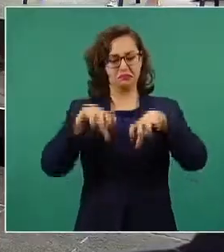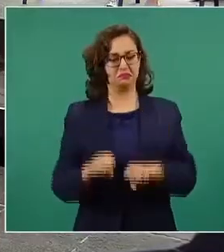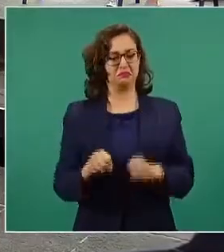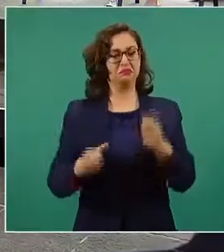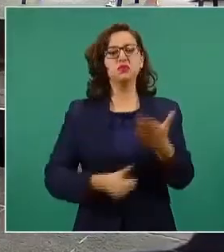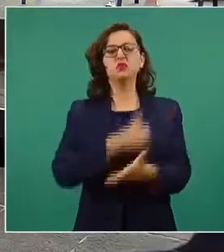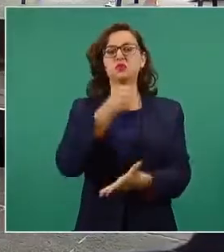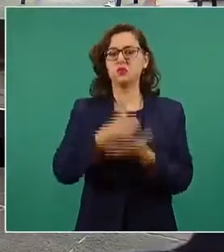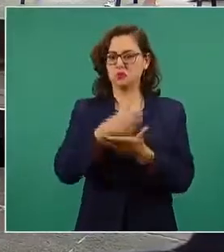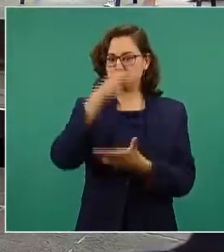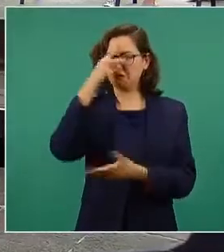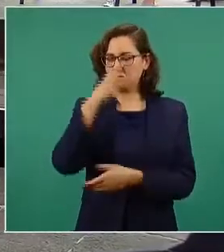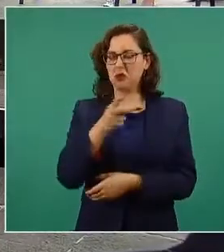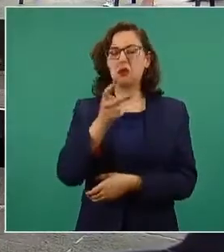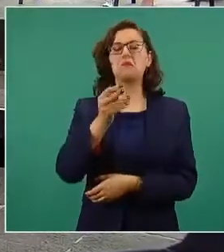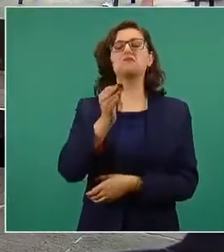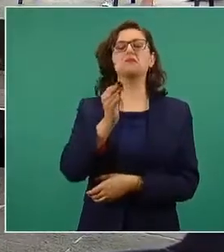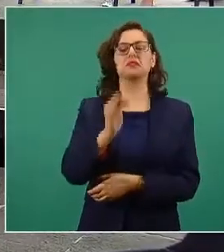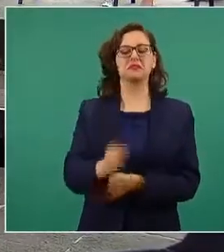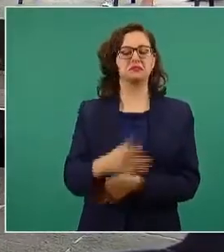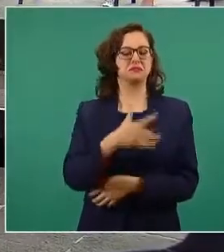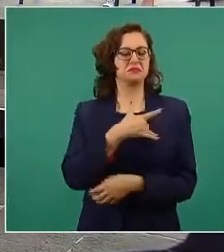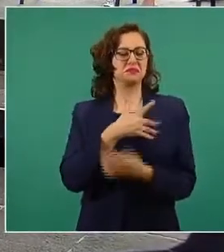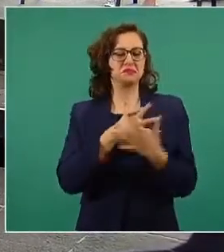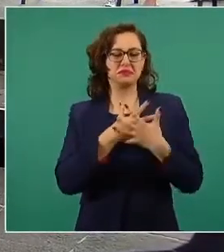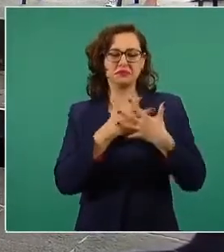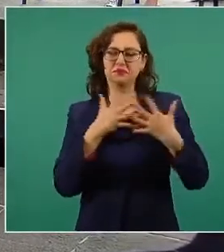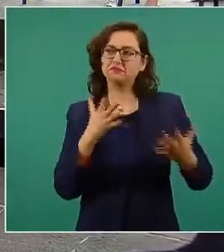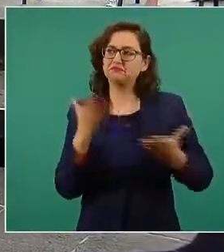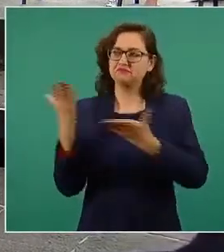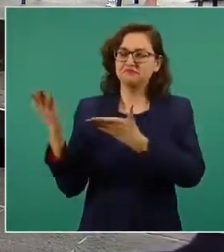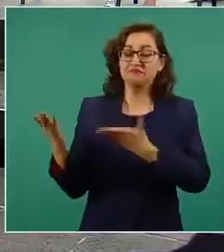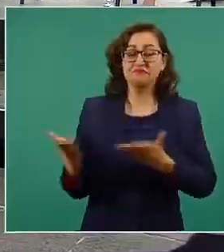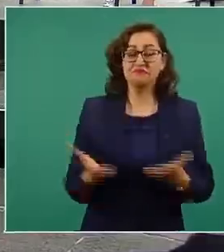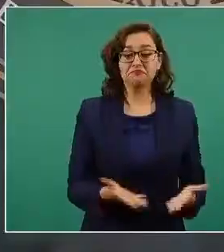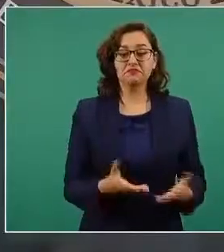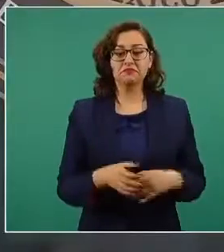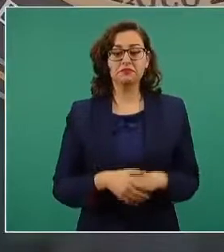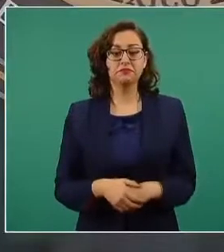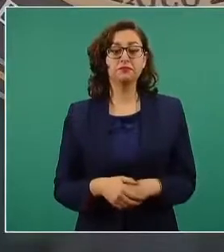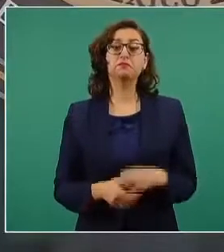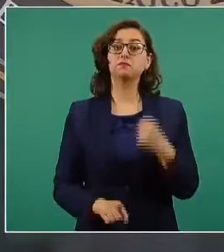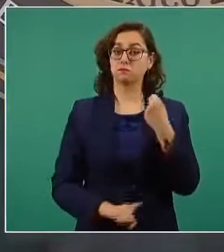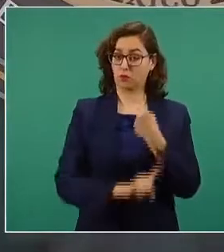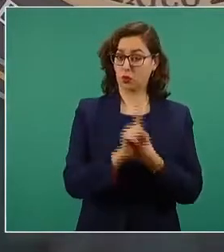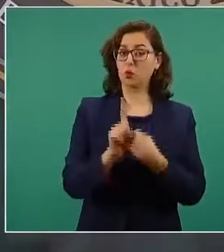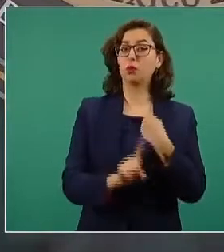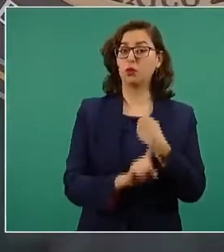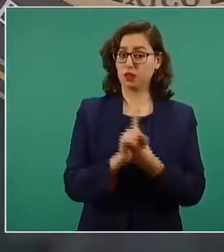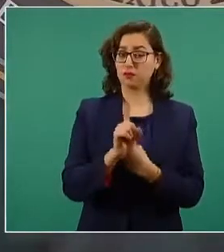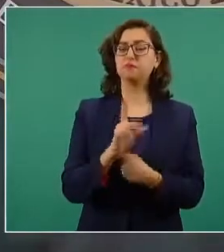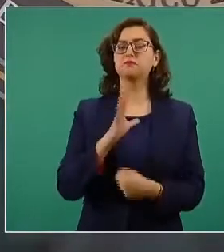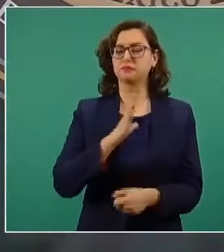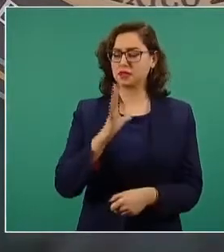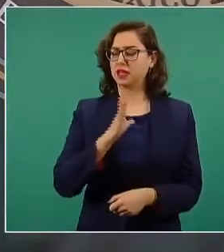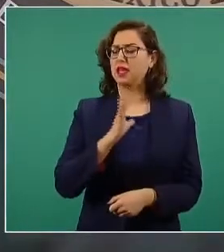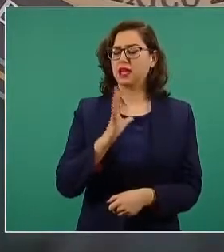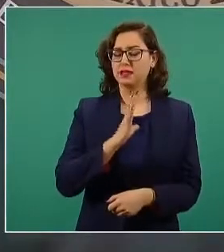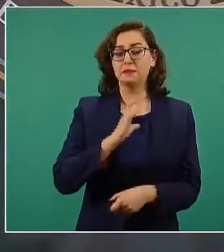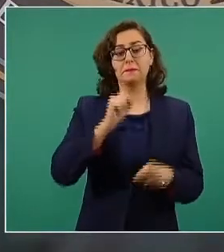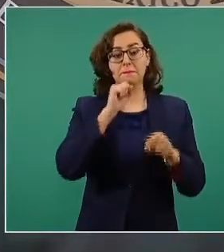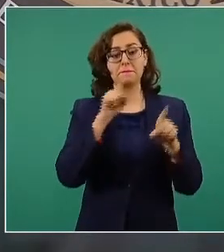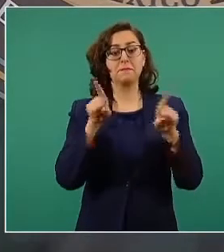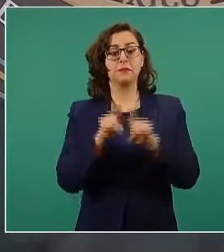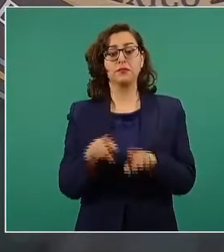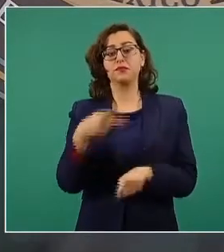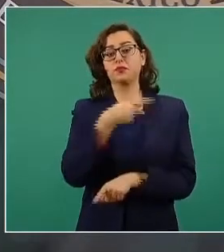generosa. No faltaron los problemas ni la desigualdad o la pobreza que retrató